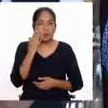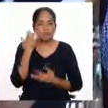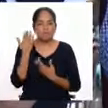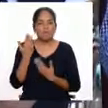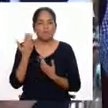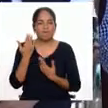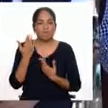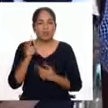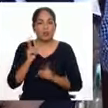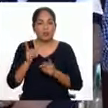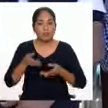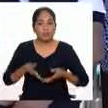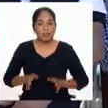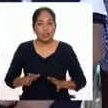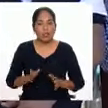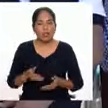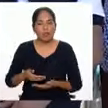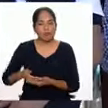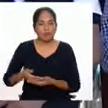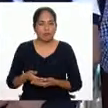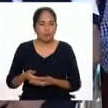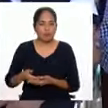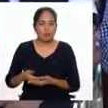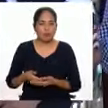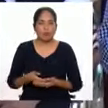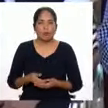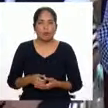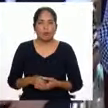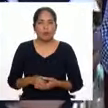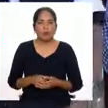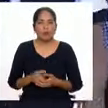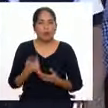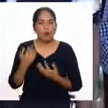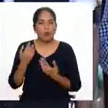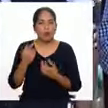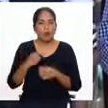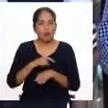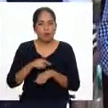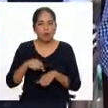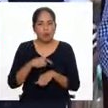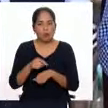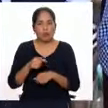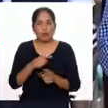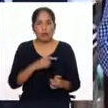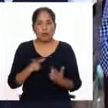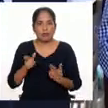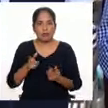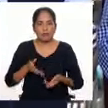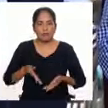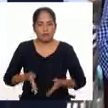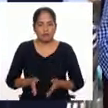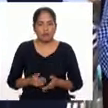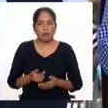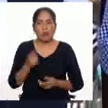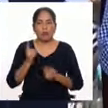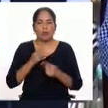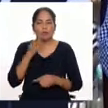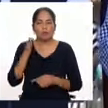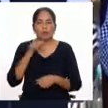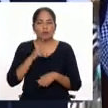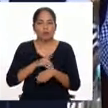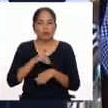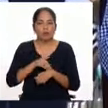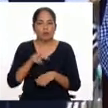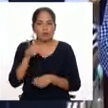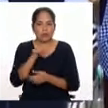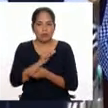unas que ya dieron a luz esta mañana, otras que dentro de unas horas, y otras mamitas que están en su tratamiento de acá de